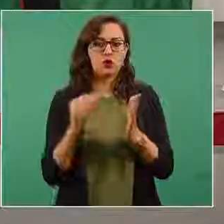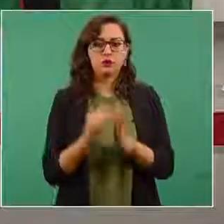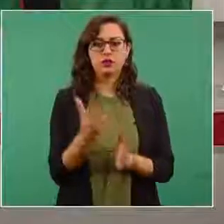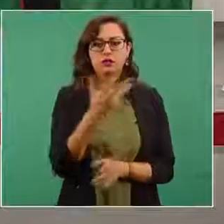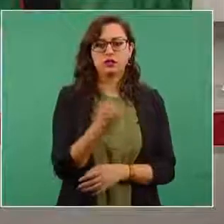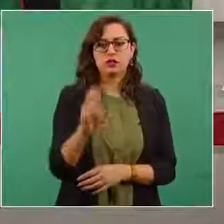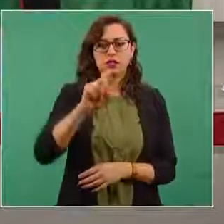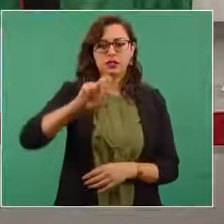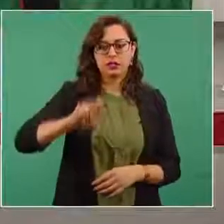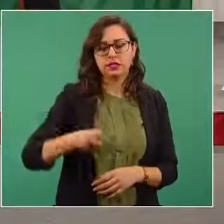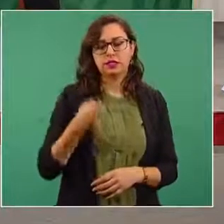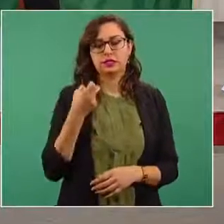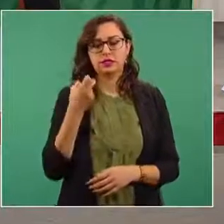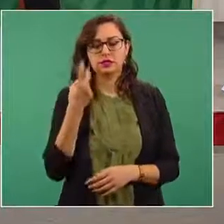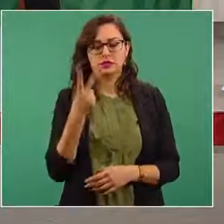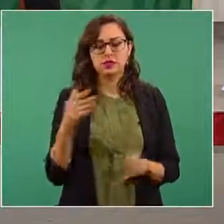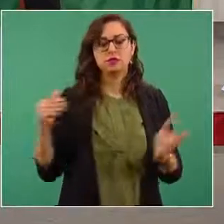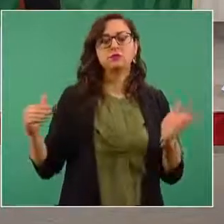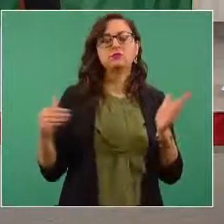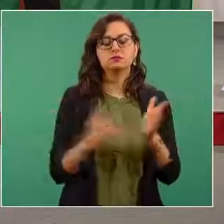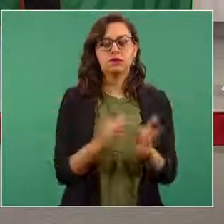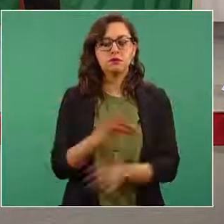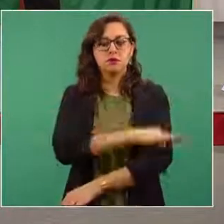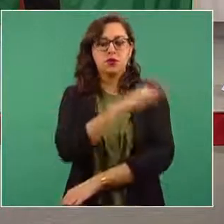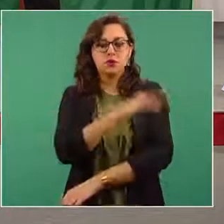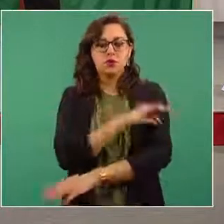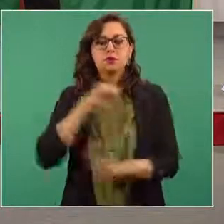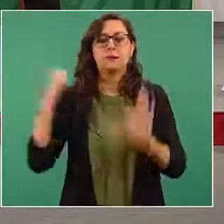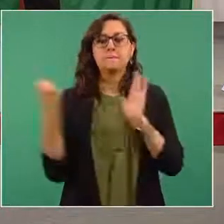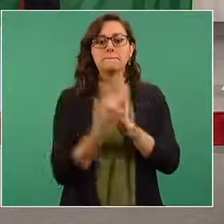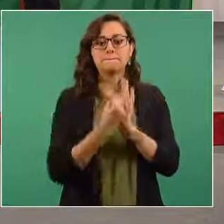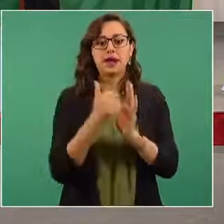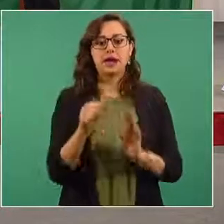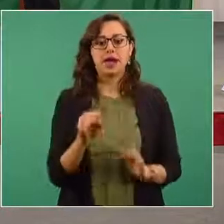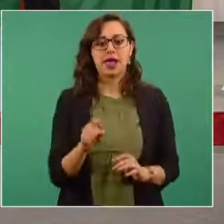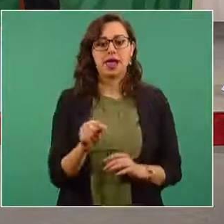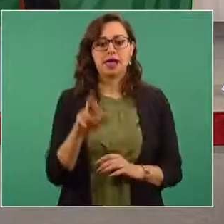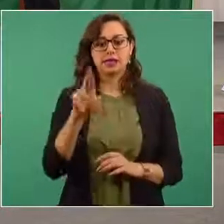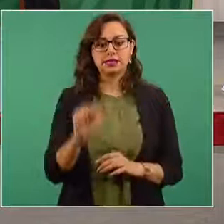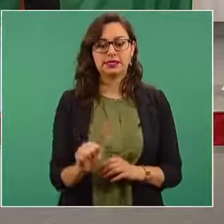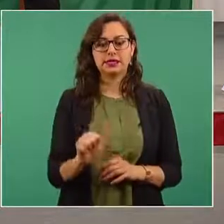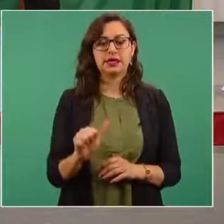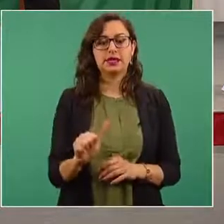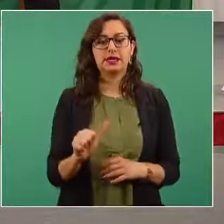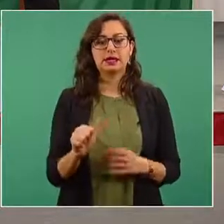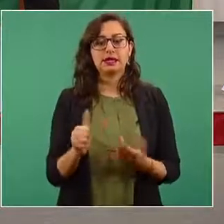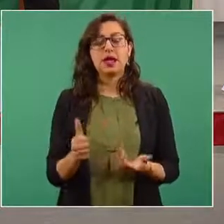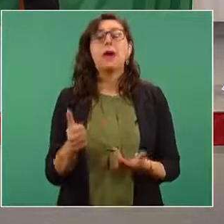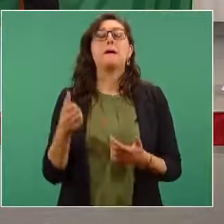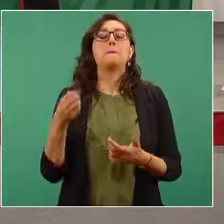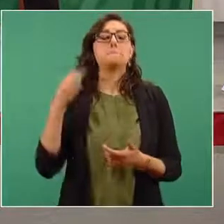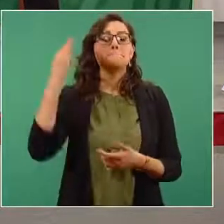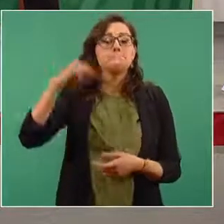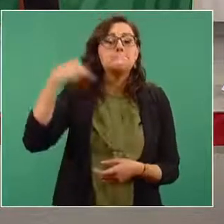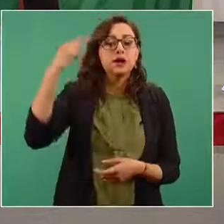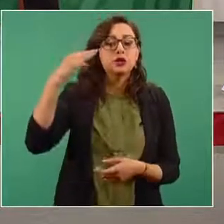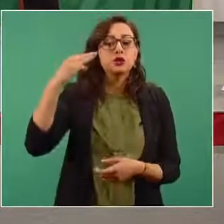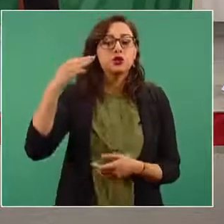5.532.000 dosis de AstraZeneca para marzo, abril y